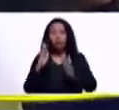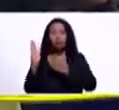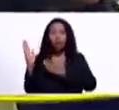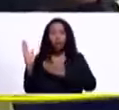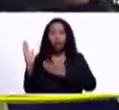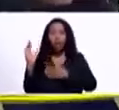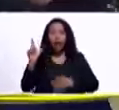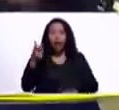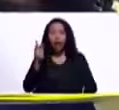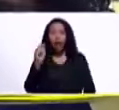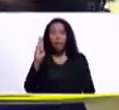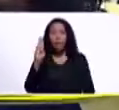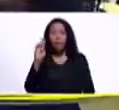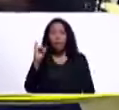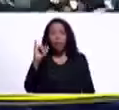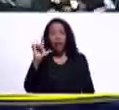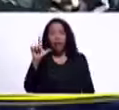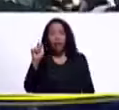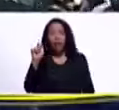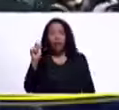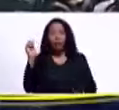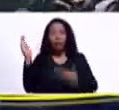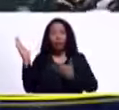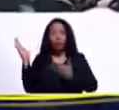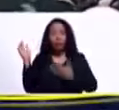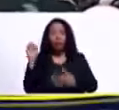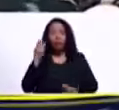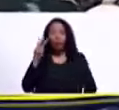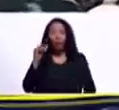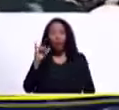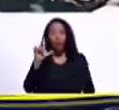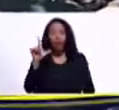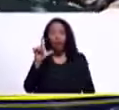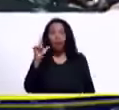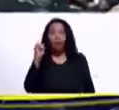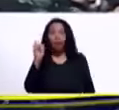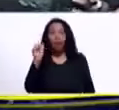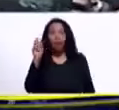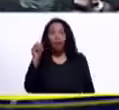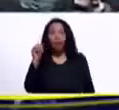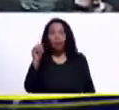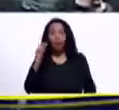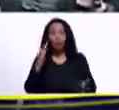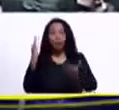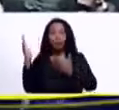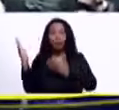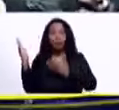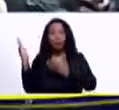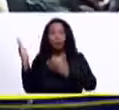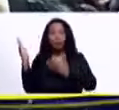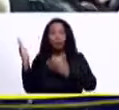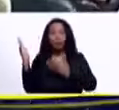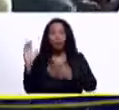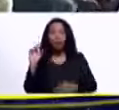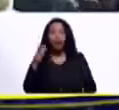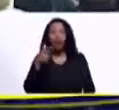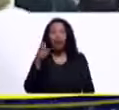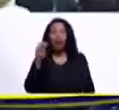Gabriela Jiménez, William Castillo y, Génesis Garbet